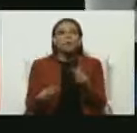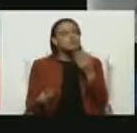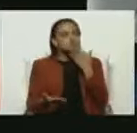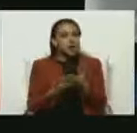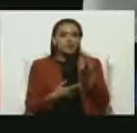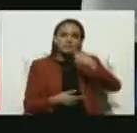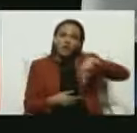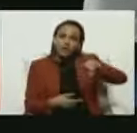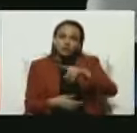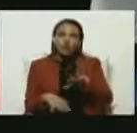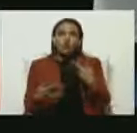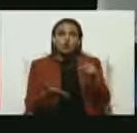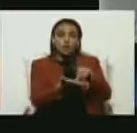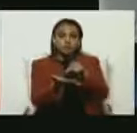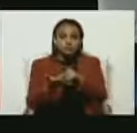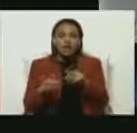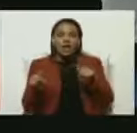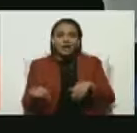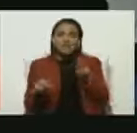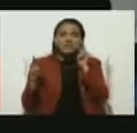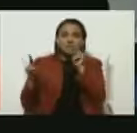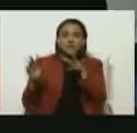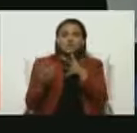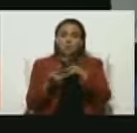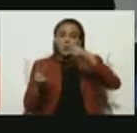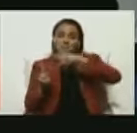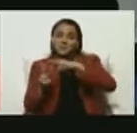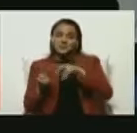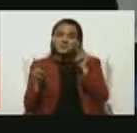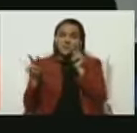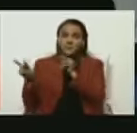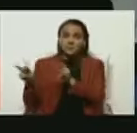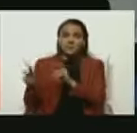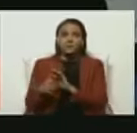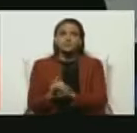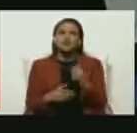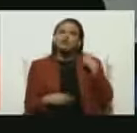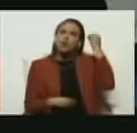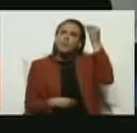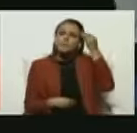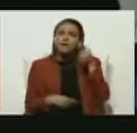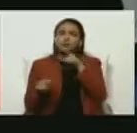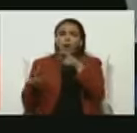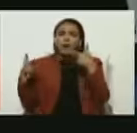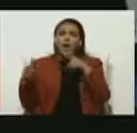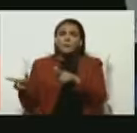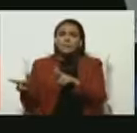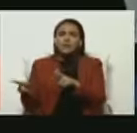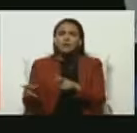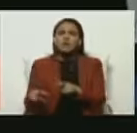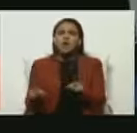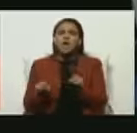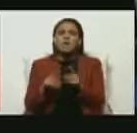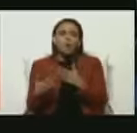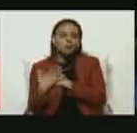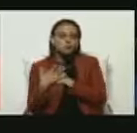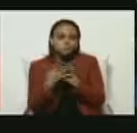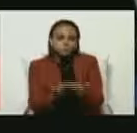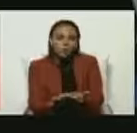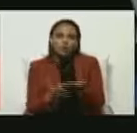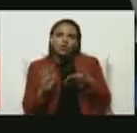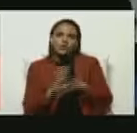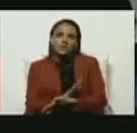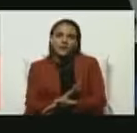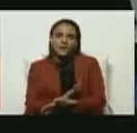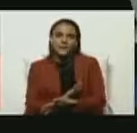todas y a todos quienes nos ven a esta hora por la señal de Venezolana de Televisión. Yo pienso que esta película es una contribución